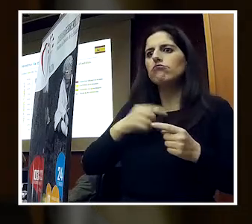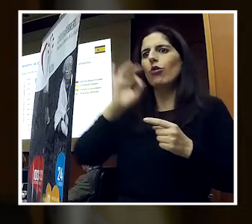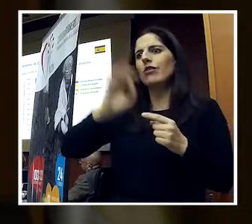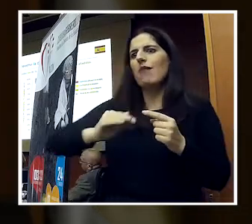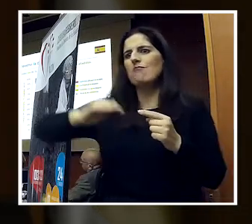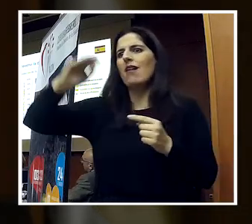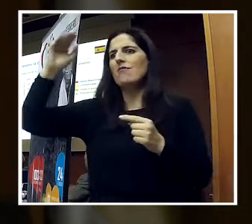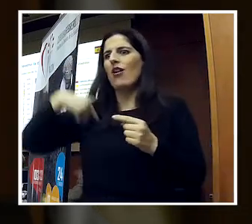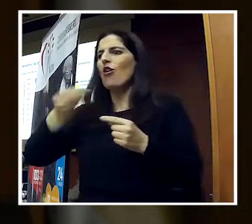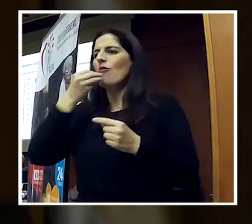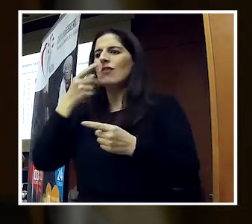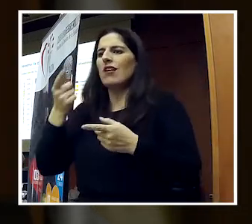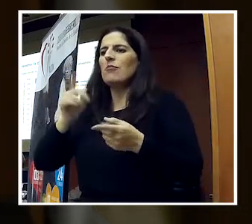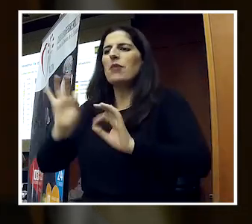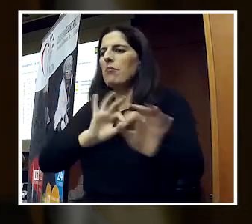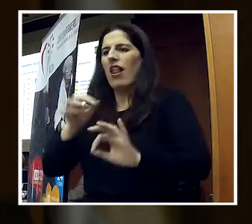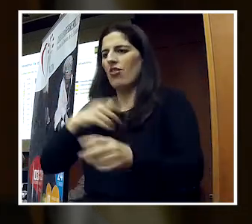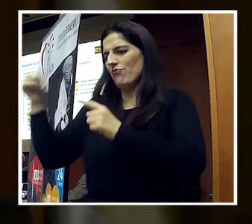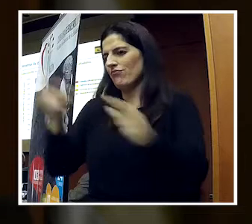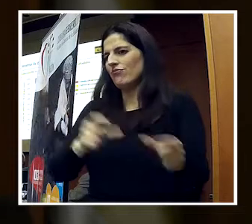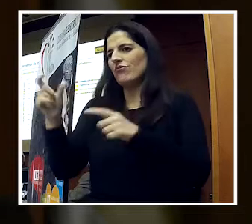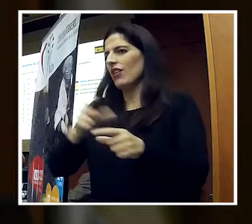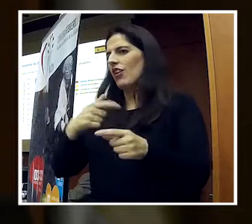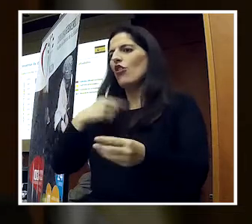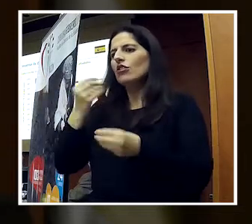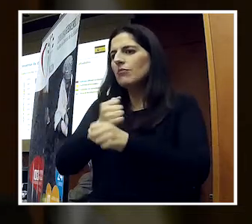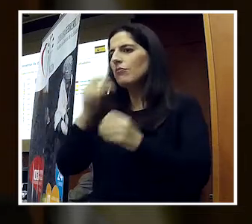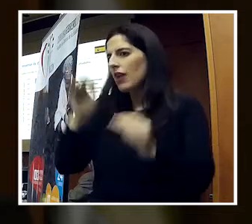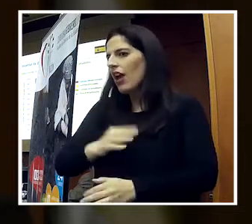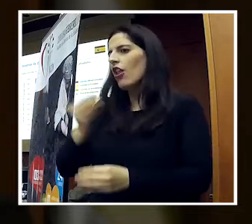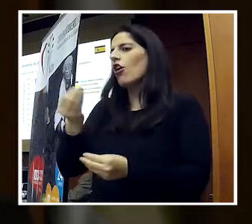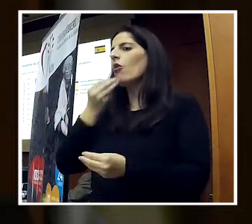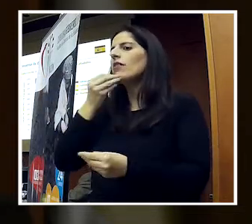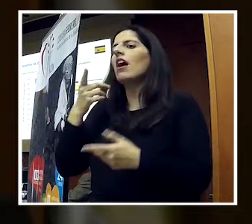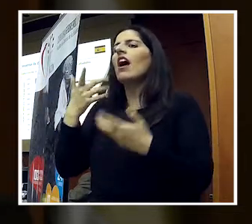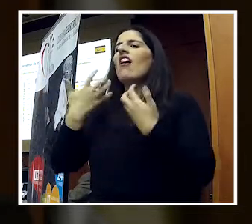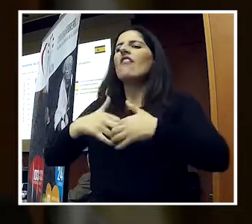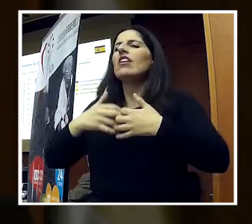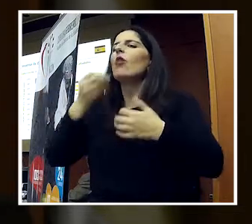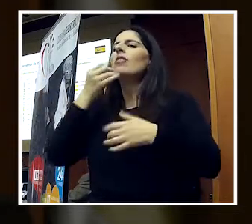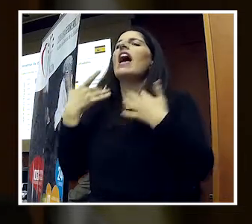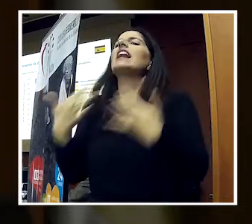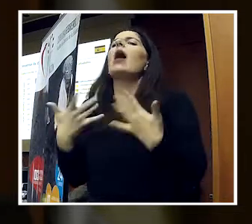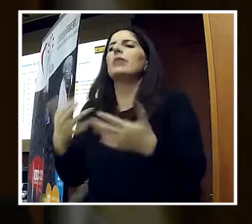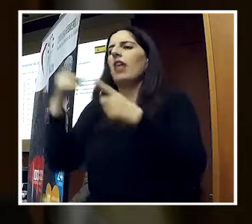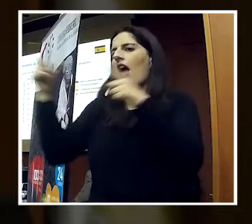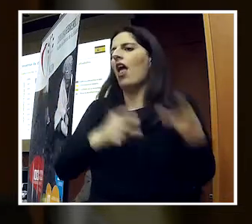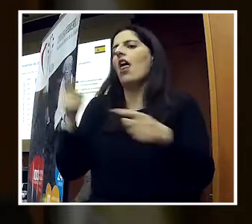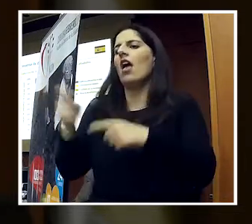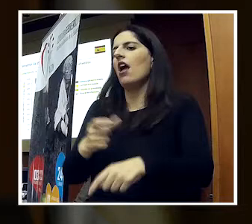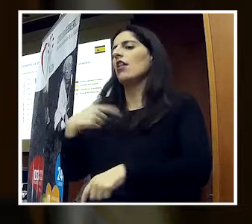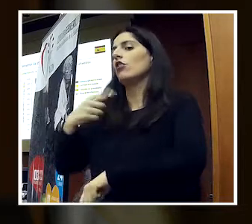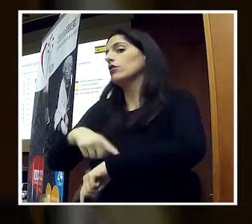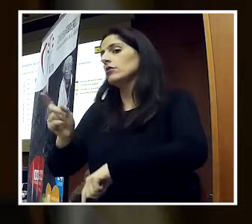de azúcares añadidos, o aumentando el número de comida ultraprocesada y, evidentemente, disminuyendo